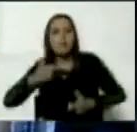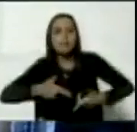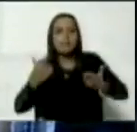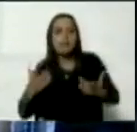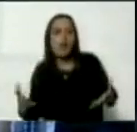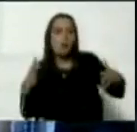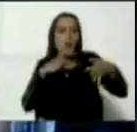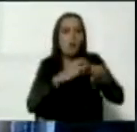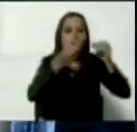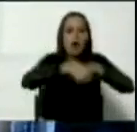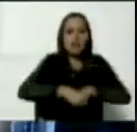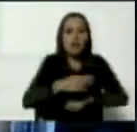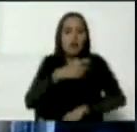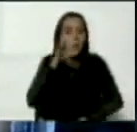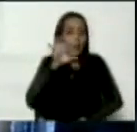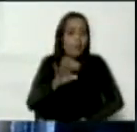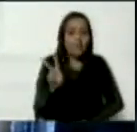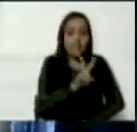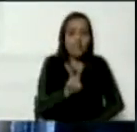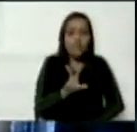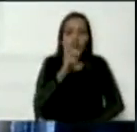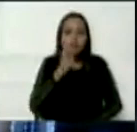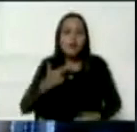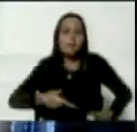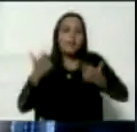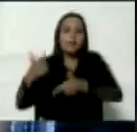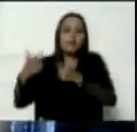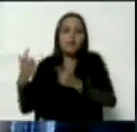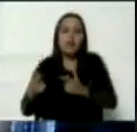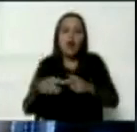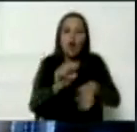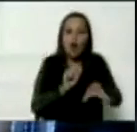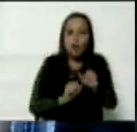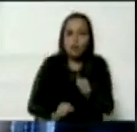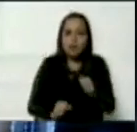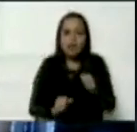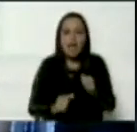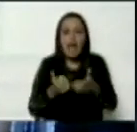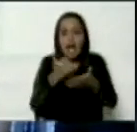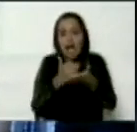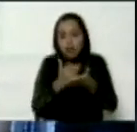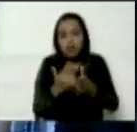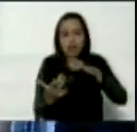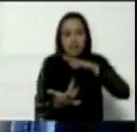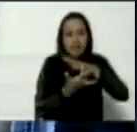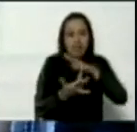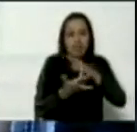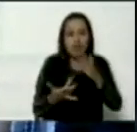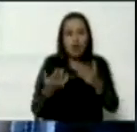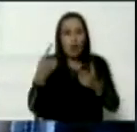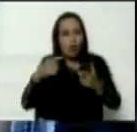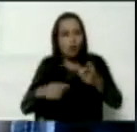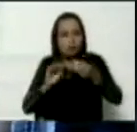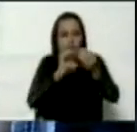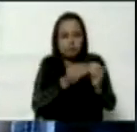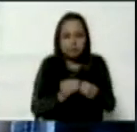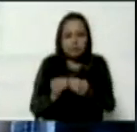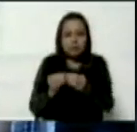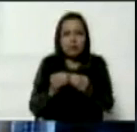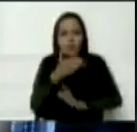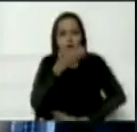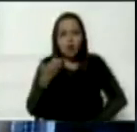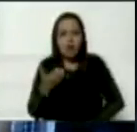la imposibilidad de adquirir equipo médico y tecnológico, reactivos, repuestos para la reparación